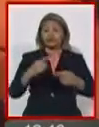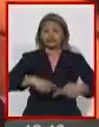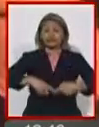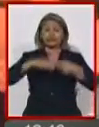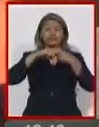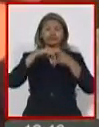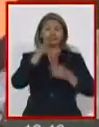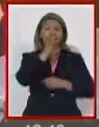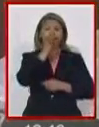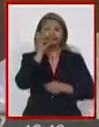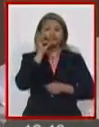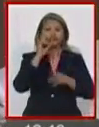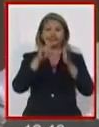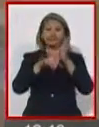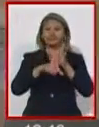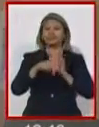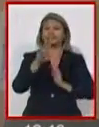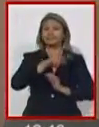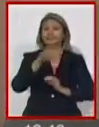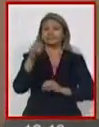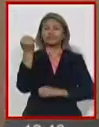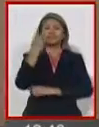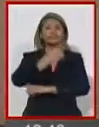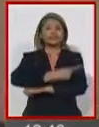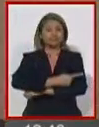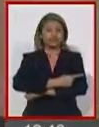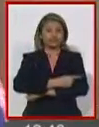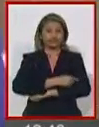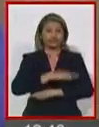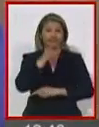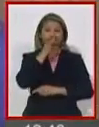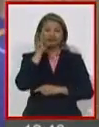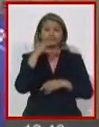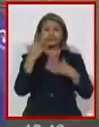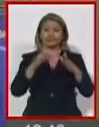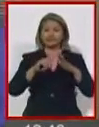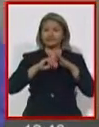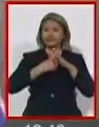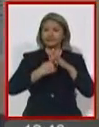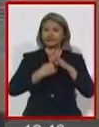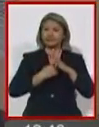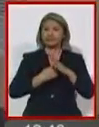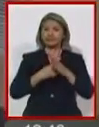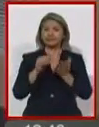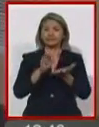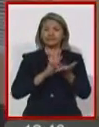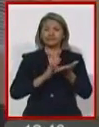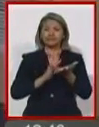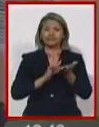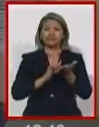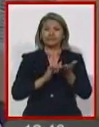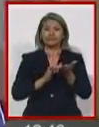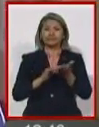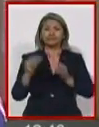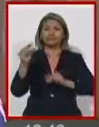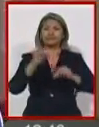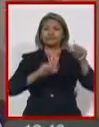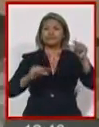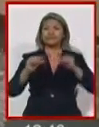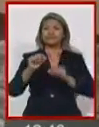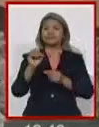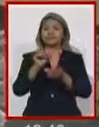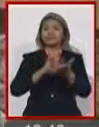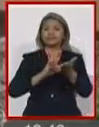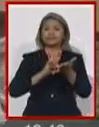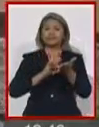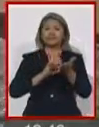la huelga de hambre. Después de 33 días de este piquete de huelga de hambre que empezaron las facultades de Medicina, de Bioquímica y Farmacia,